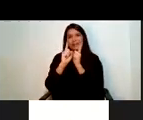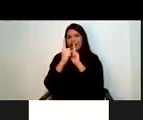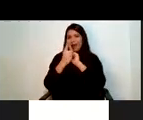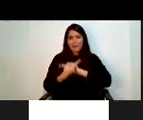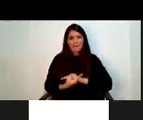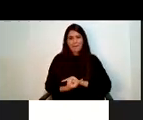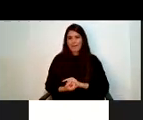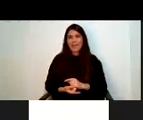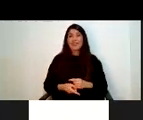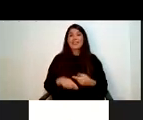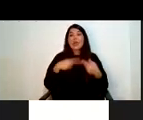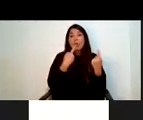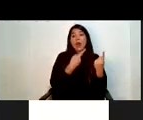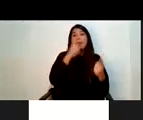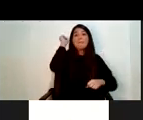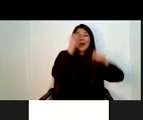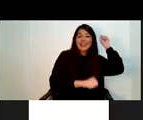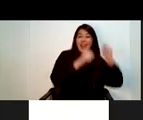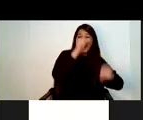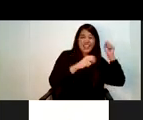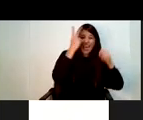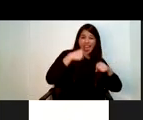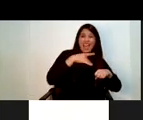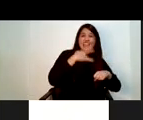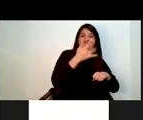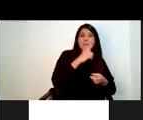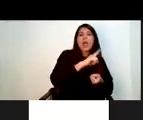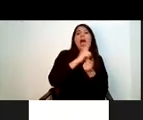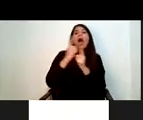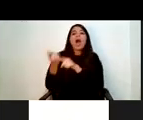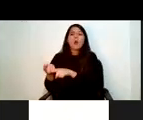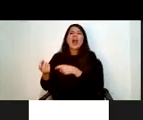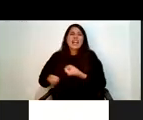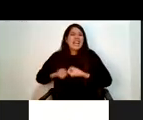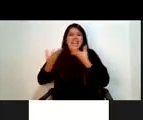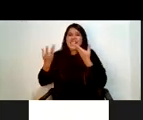simple pataleta a lo que podríamos llamar ya una crisis.